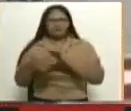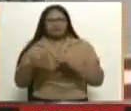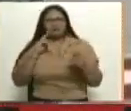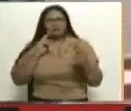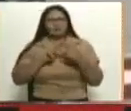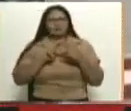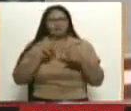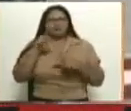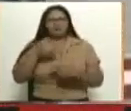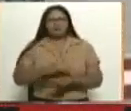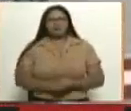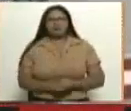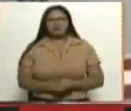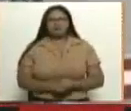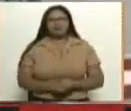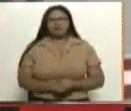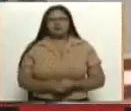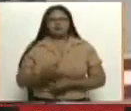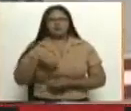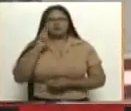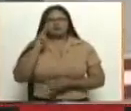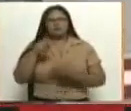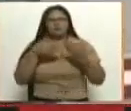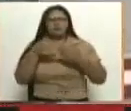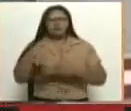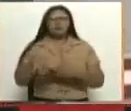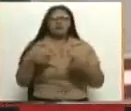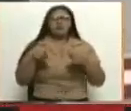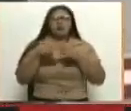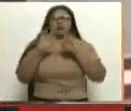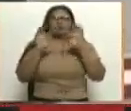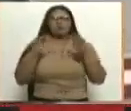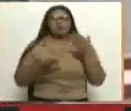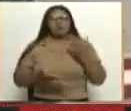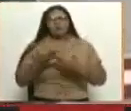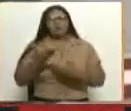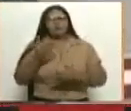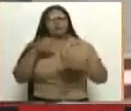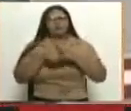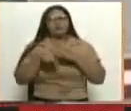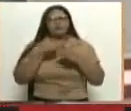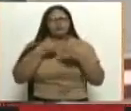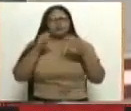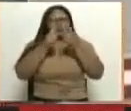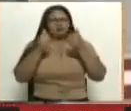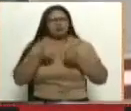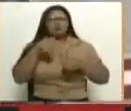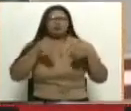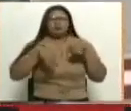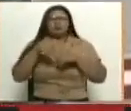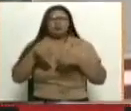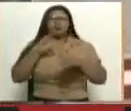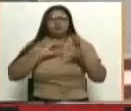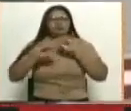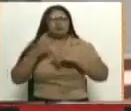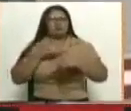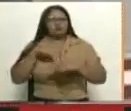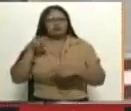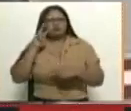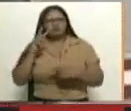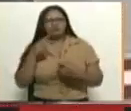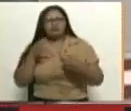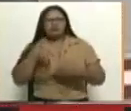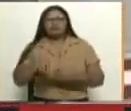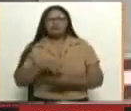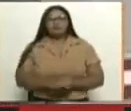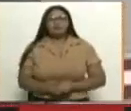hace en un evento electoral en un estado más o menos importante dentro del sistema electoral norteamericano, que es bastante complicado, que después